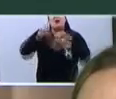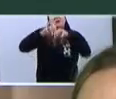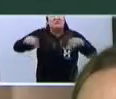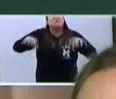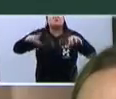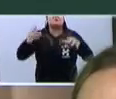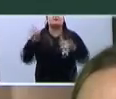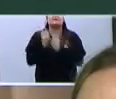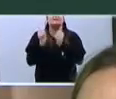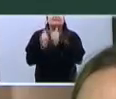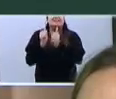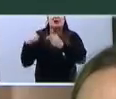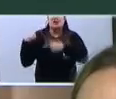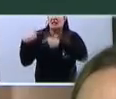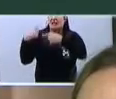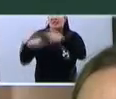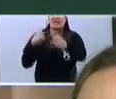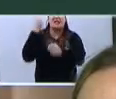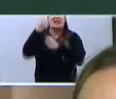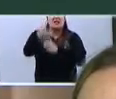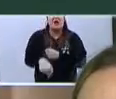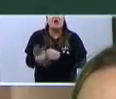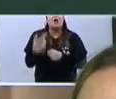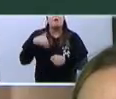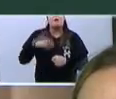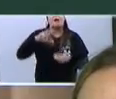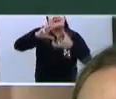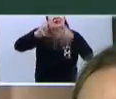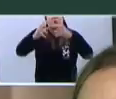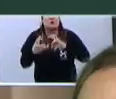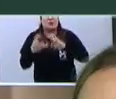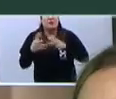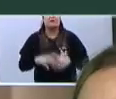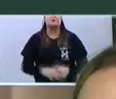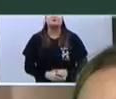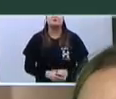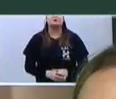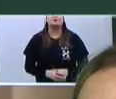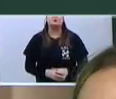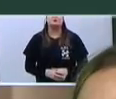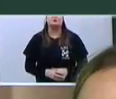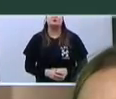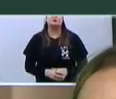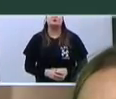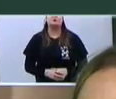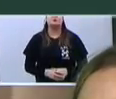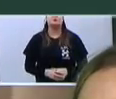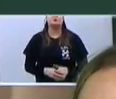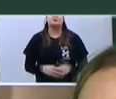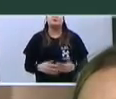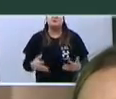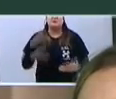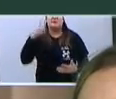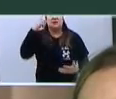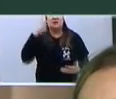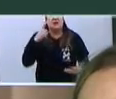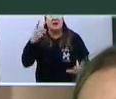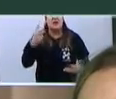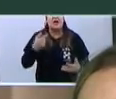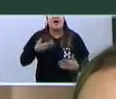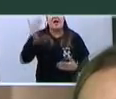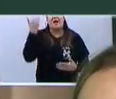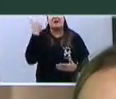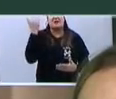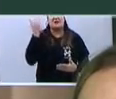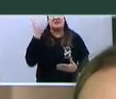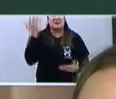nadie. Si yo tengo un problema y caigo en un juzgado, tengo que hablar primero con todos los agremiados